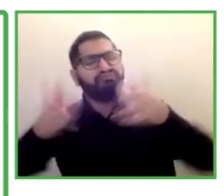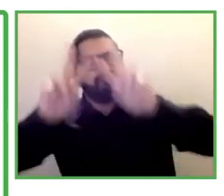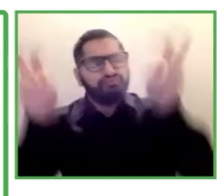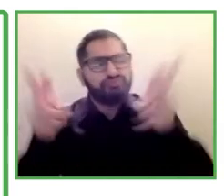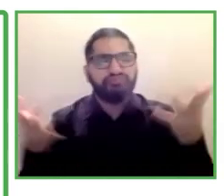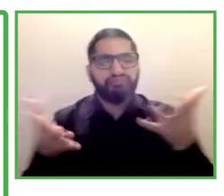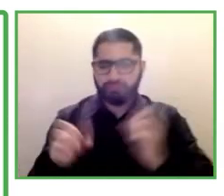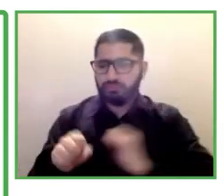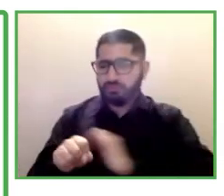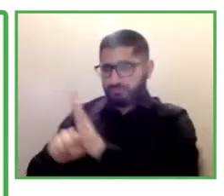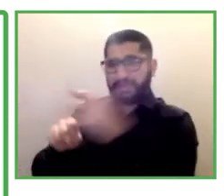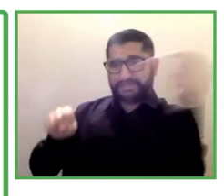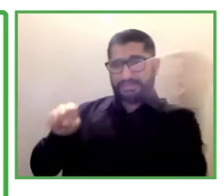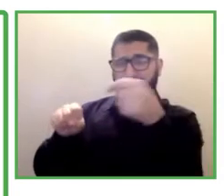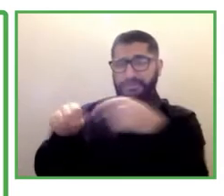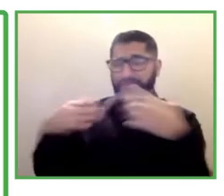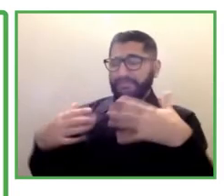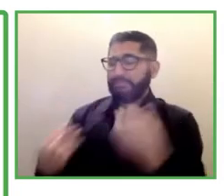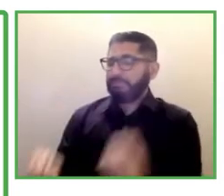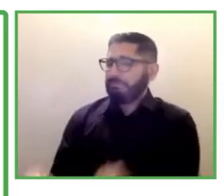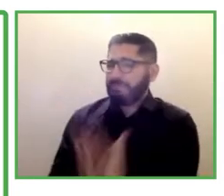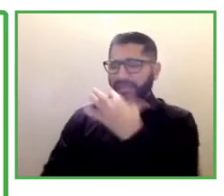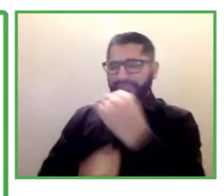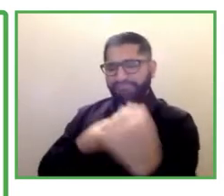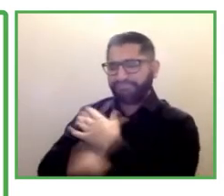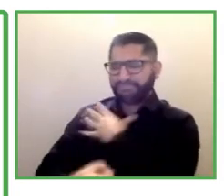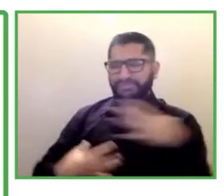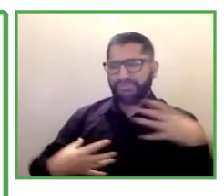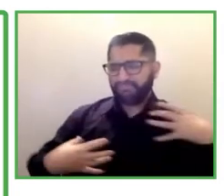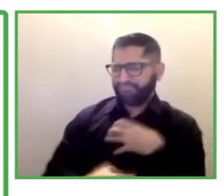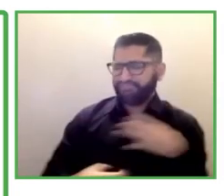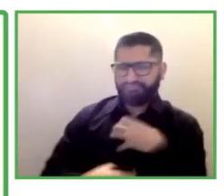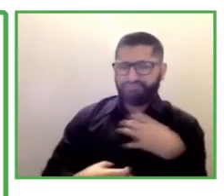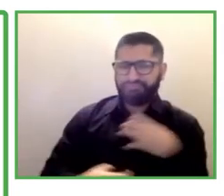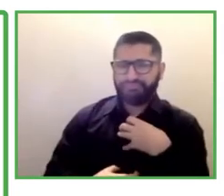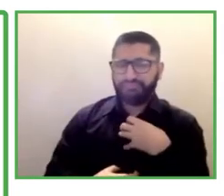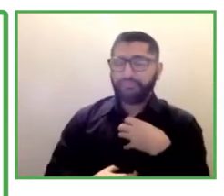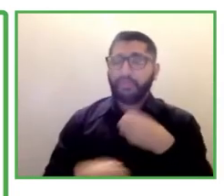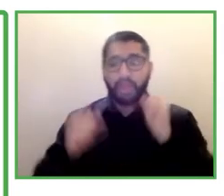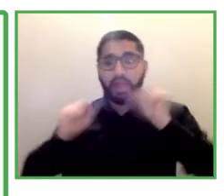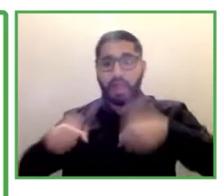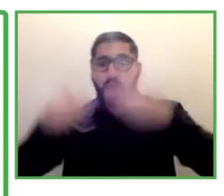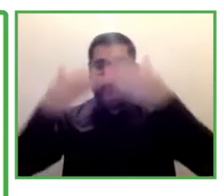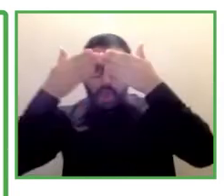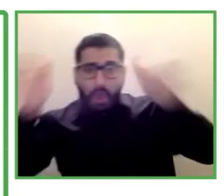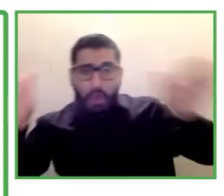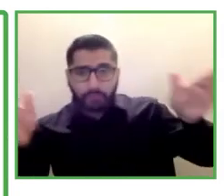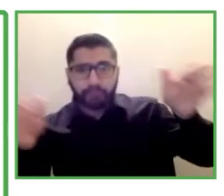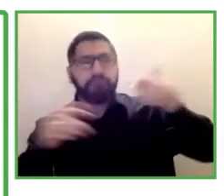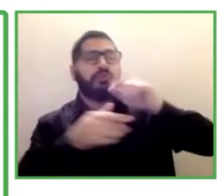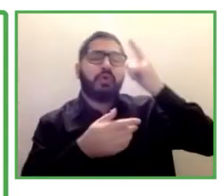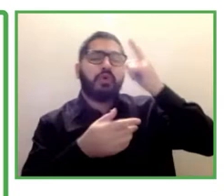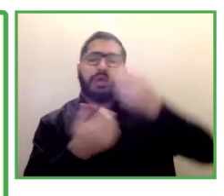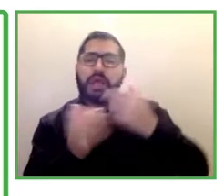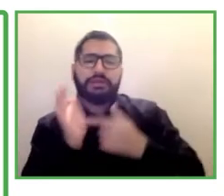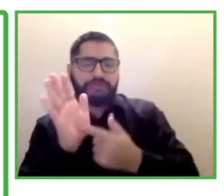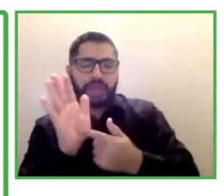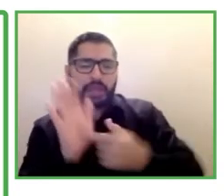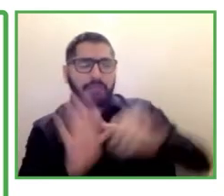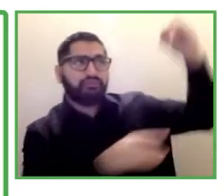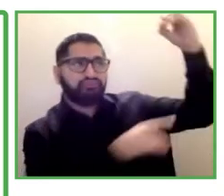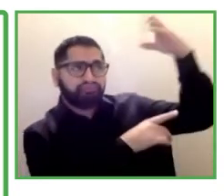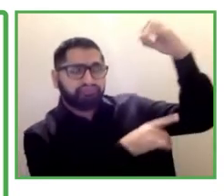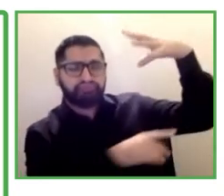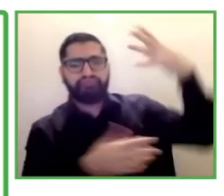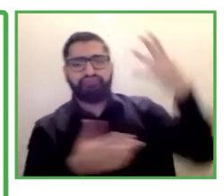el foco en el empleo en los países. Y nos dicen que las personas con discapacidades son